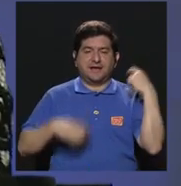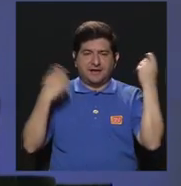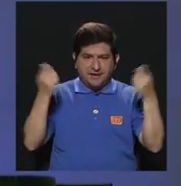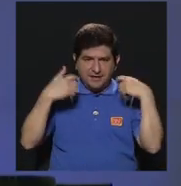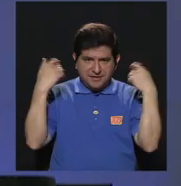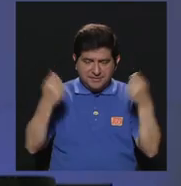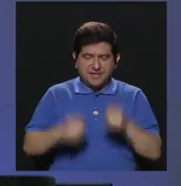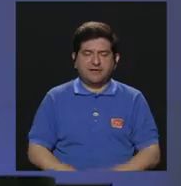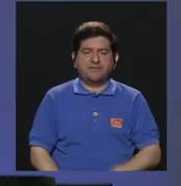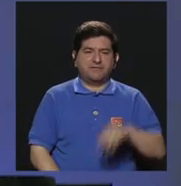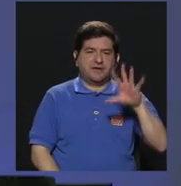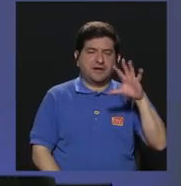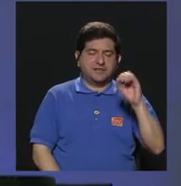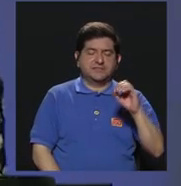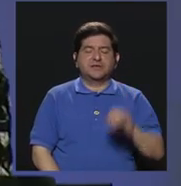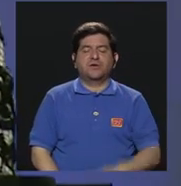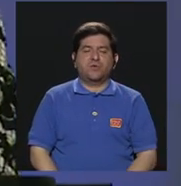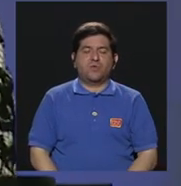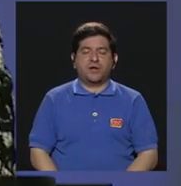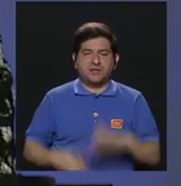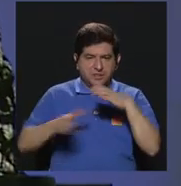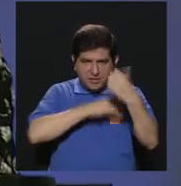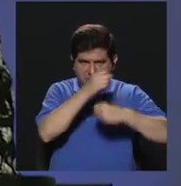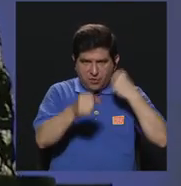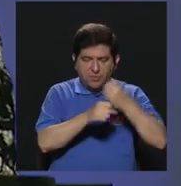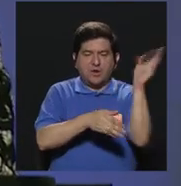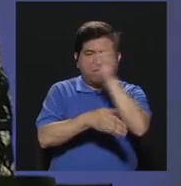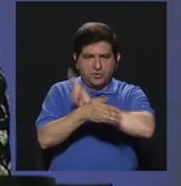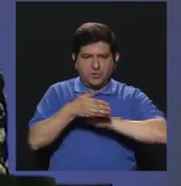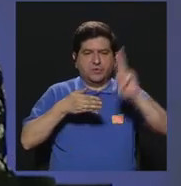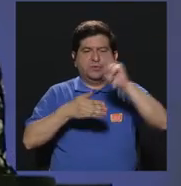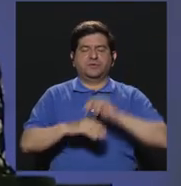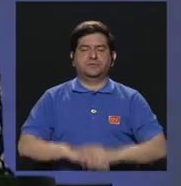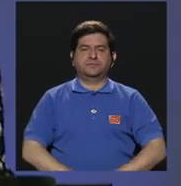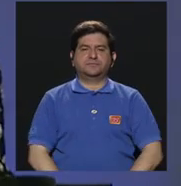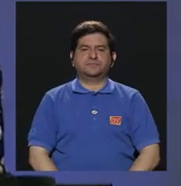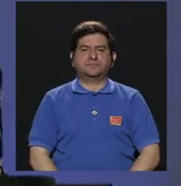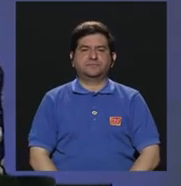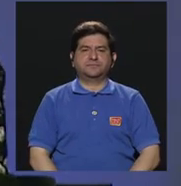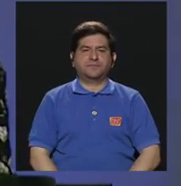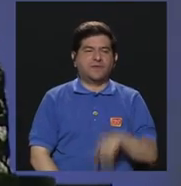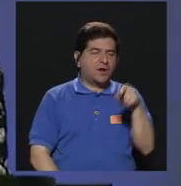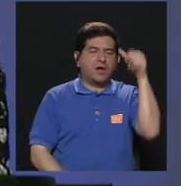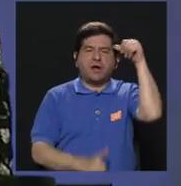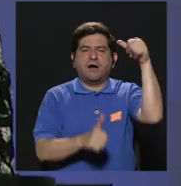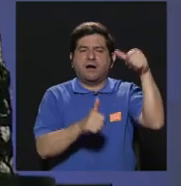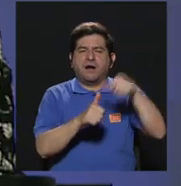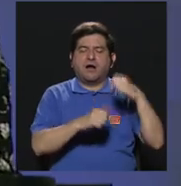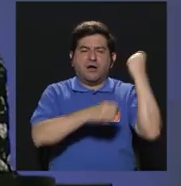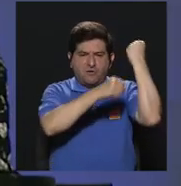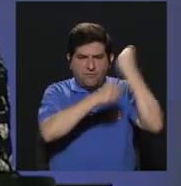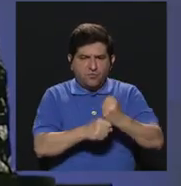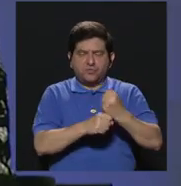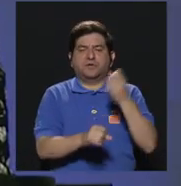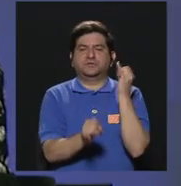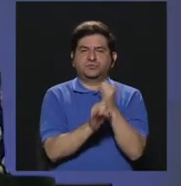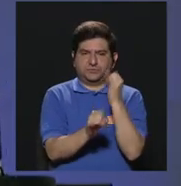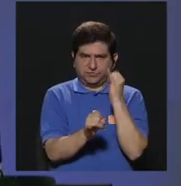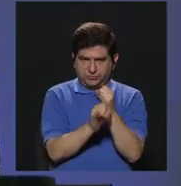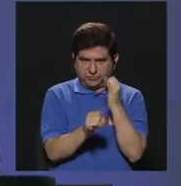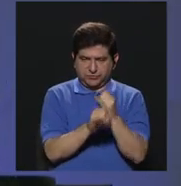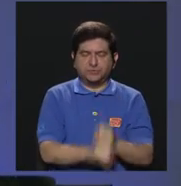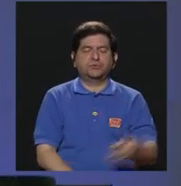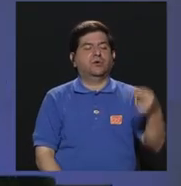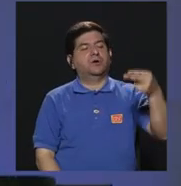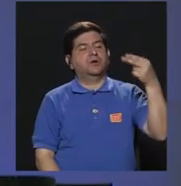celebración del 50 aniversario de la universidad. Con él se recuerda la fundación de esta institución,